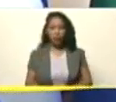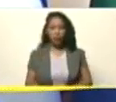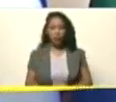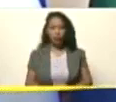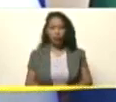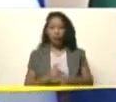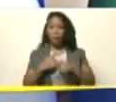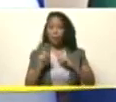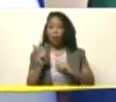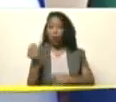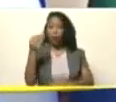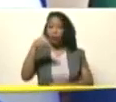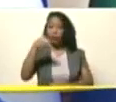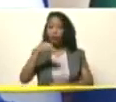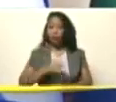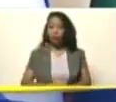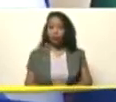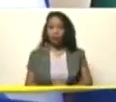pero además